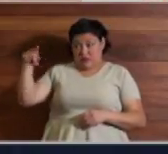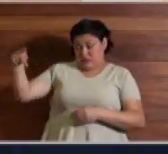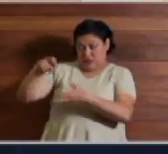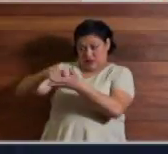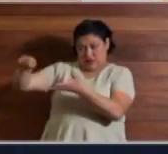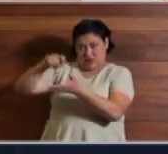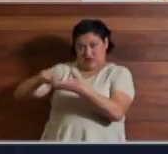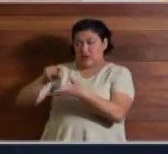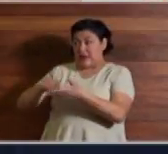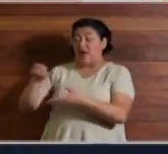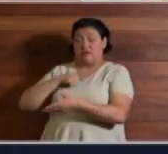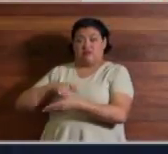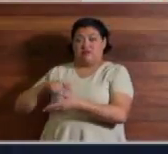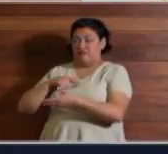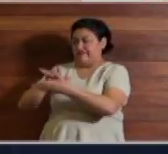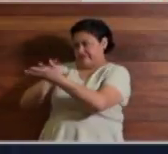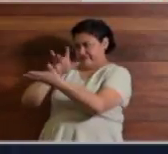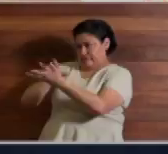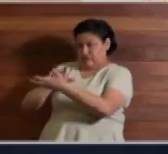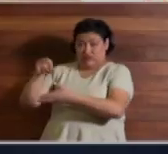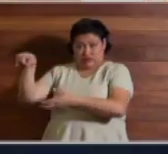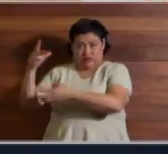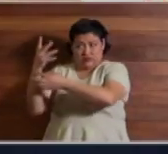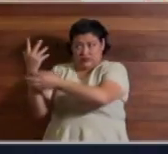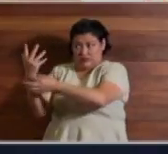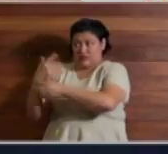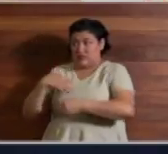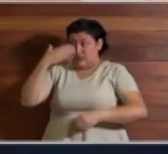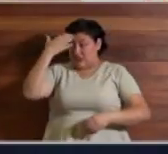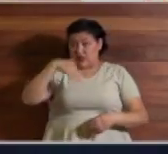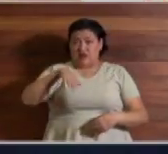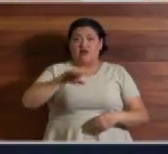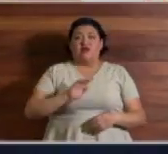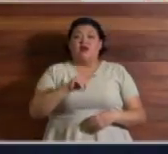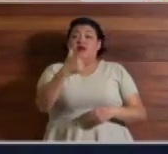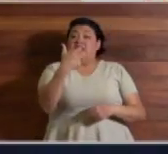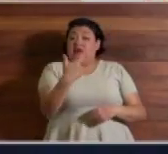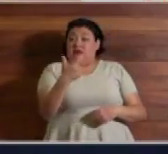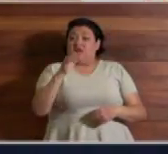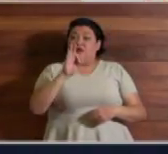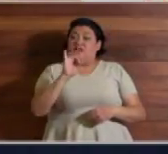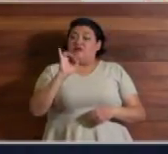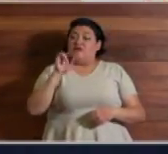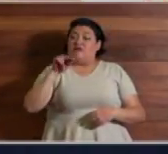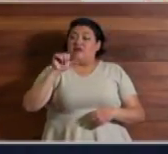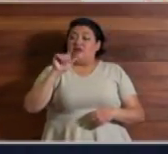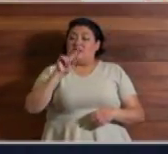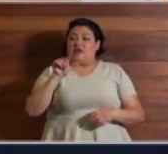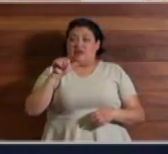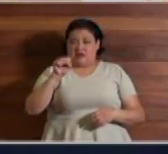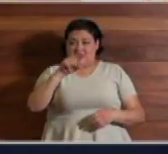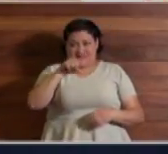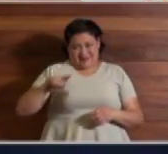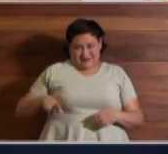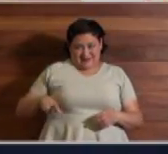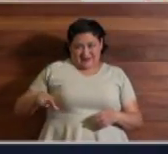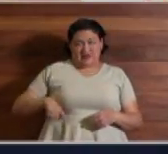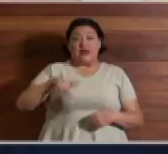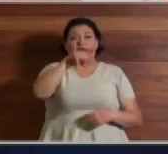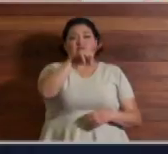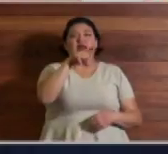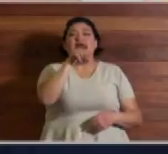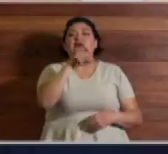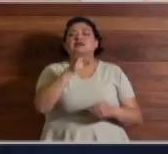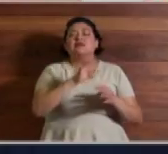muy bien que las finanzas públicas es la arena central de una sociedad, sobre todo